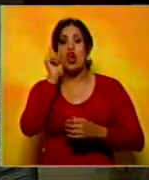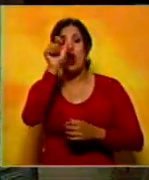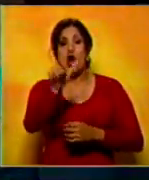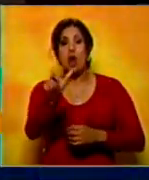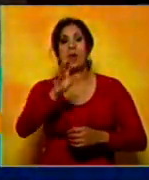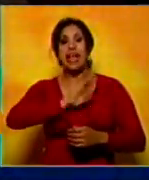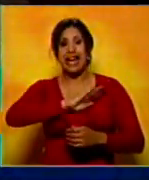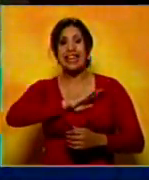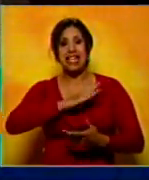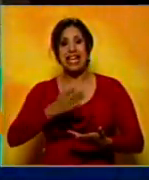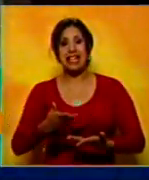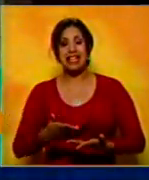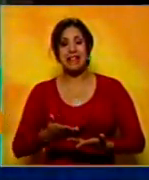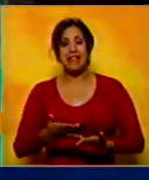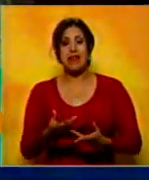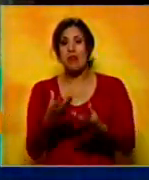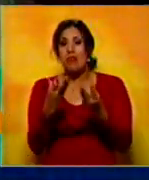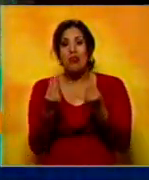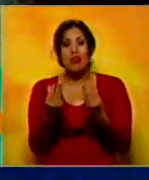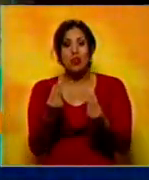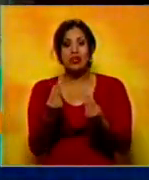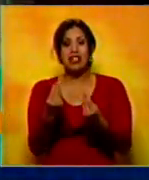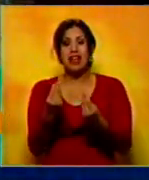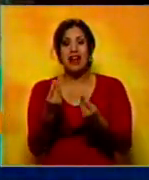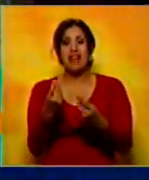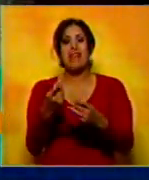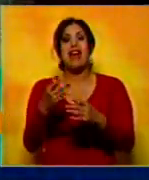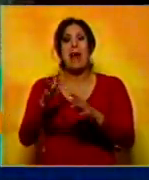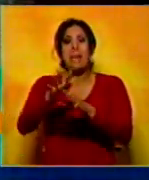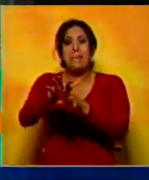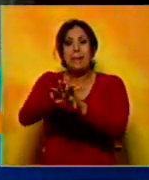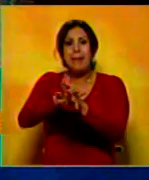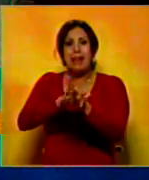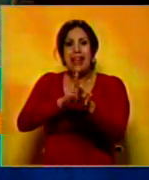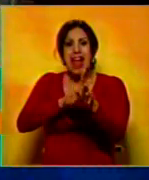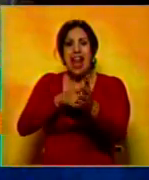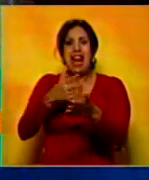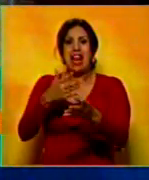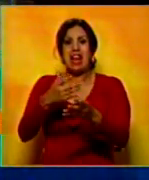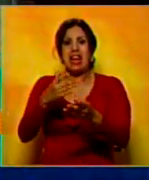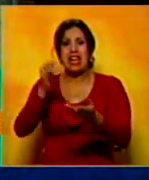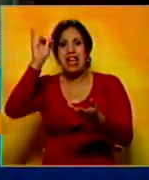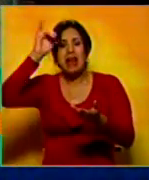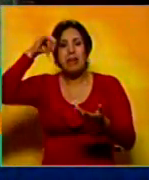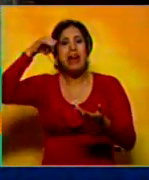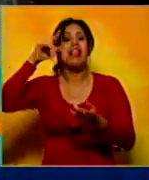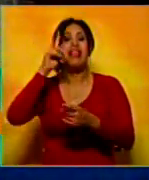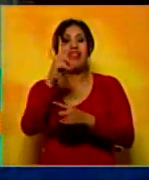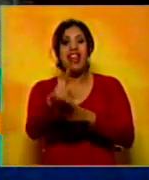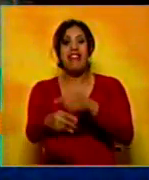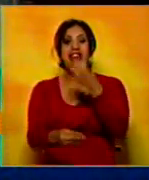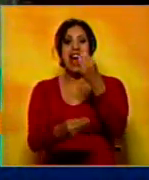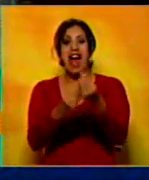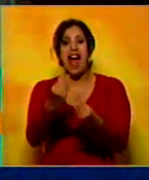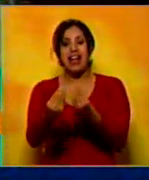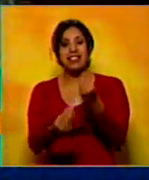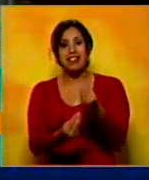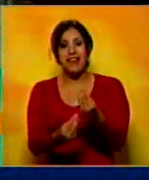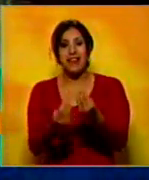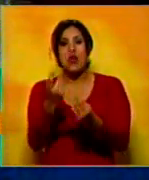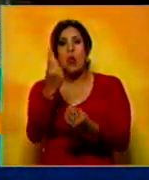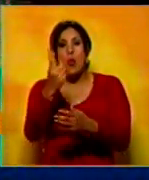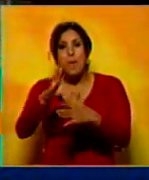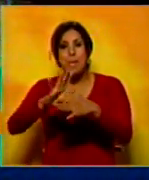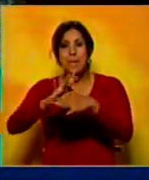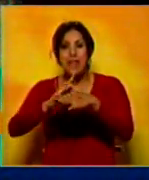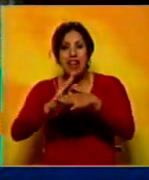que tienen mucha piel en el pene deben procurar un